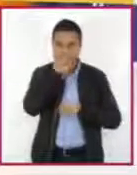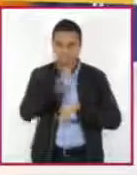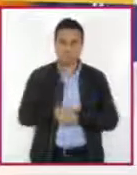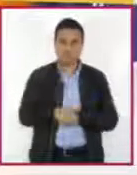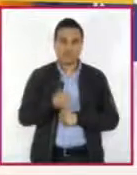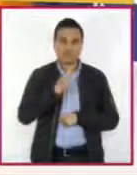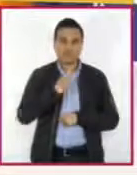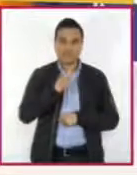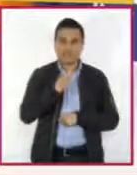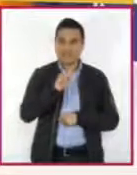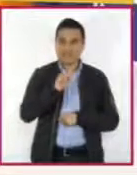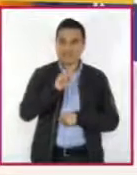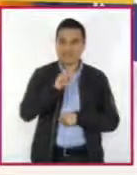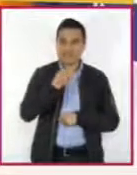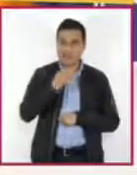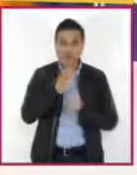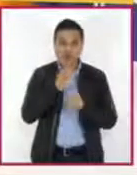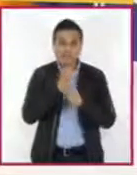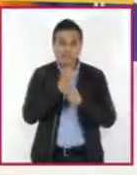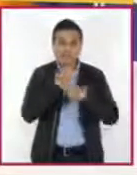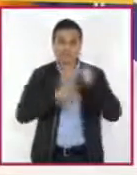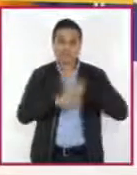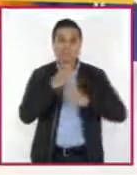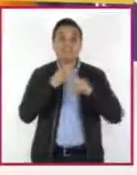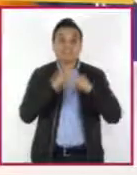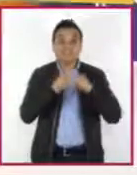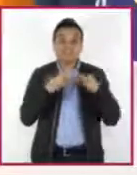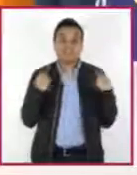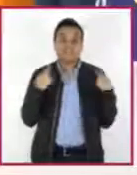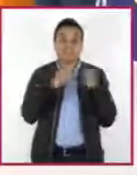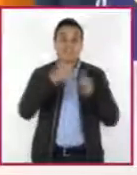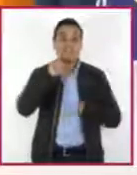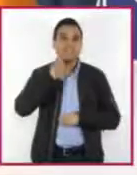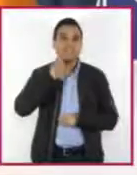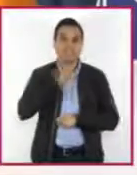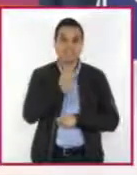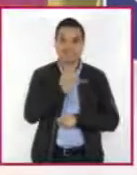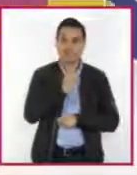me encuentro acompañado por las maestras Yolanda Cruz,